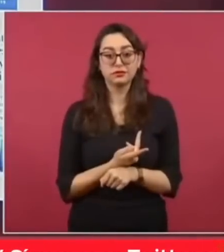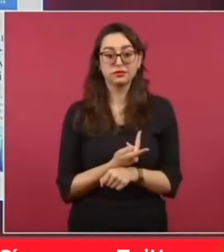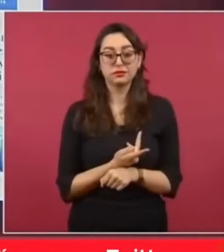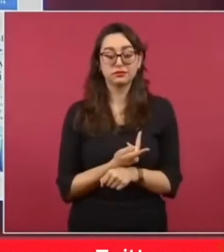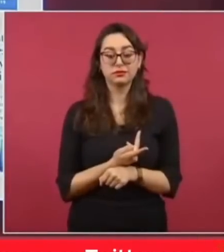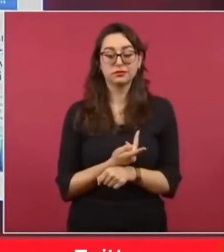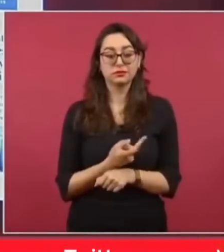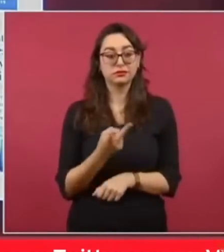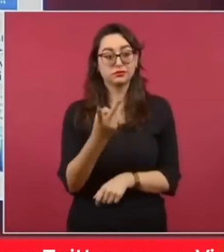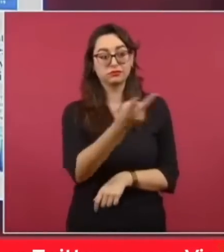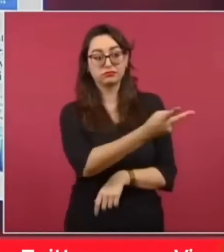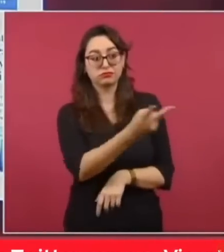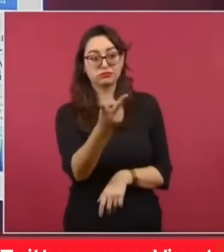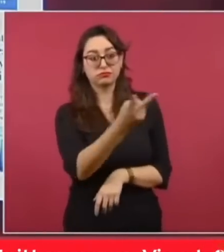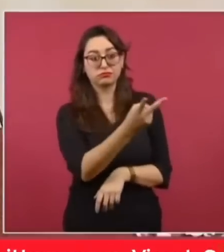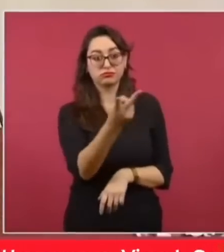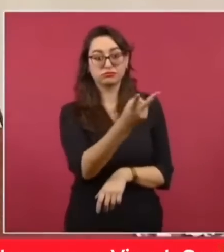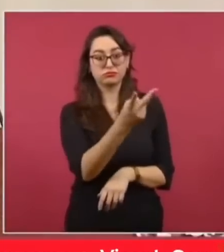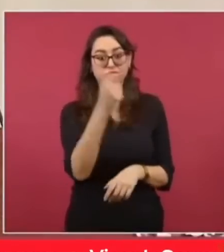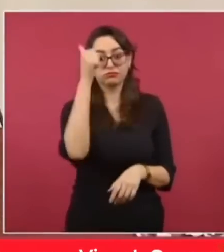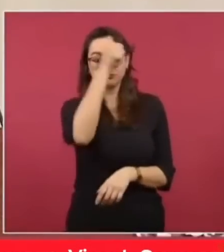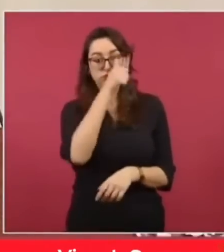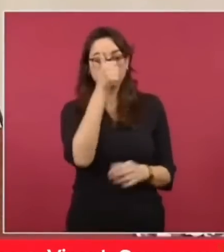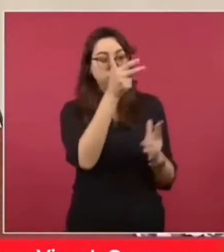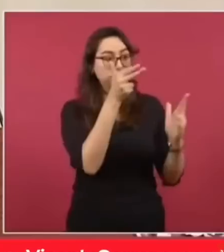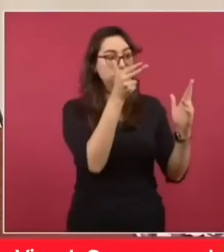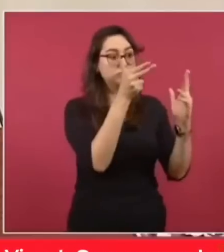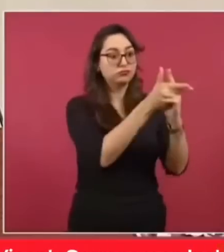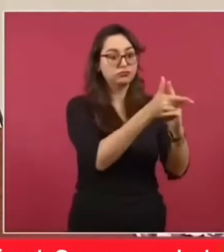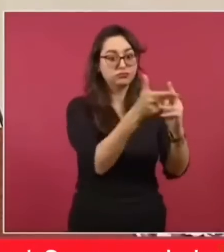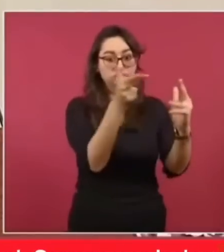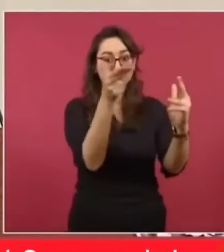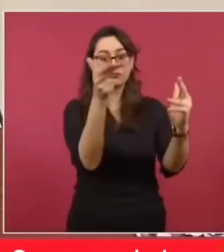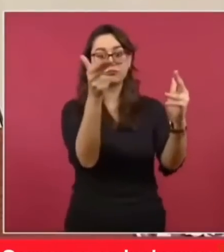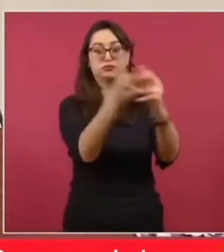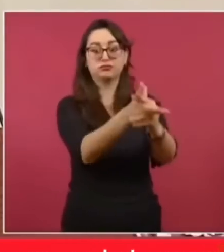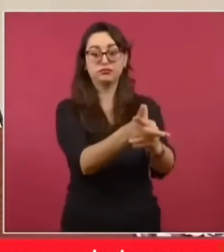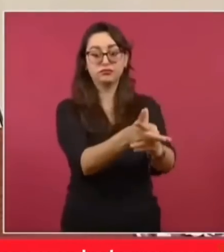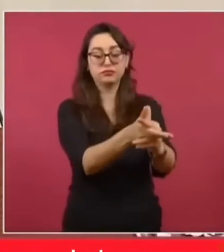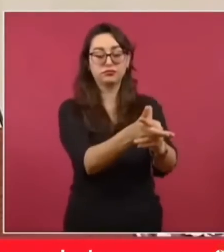Lamentablemente asesinan a estos 2 sacerdotes